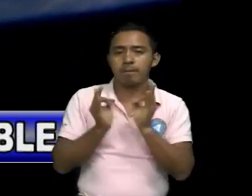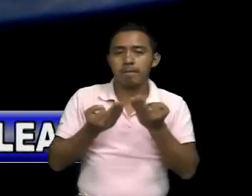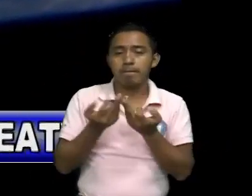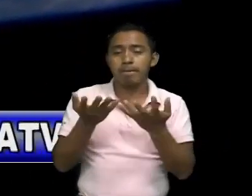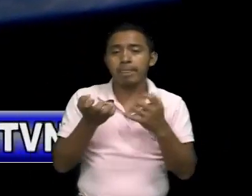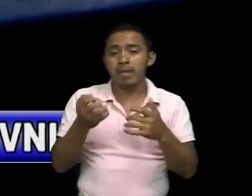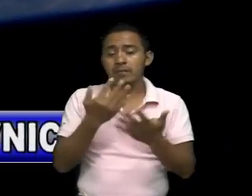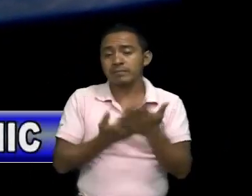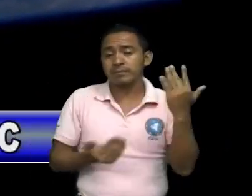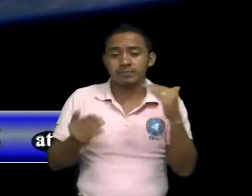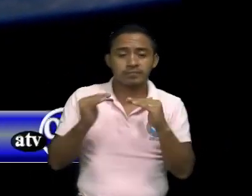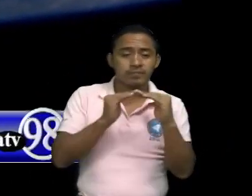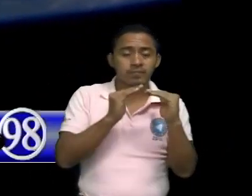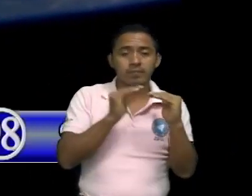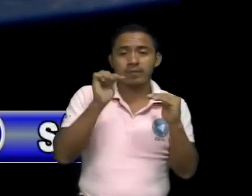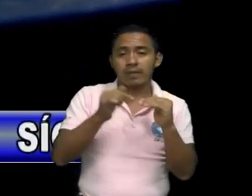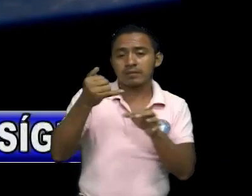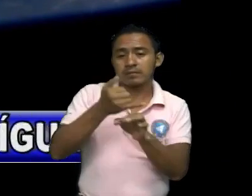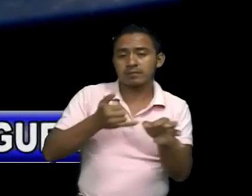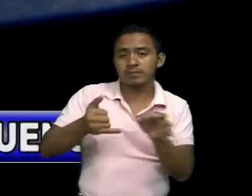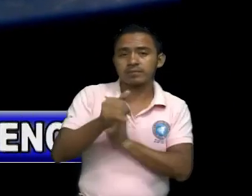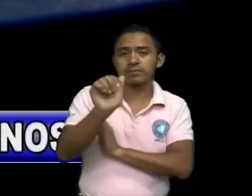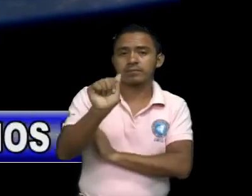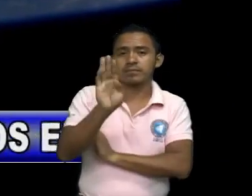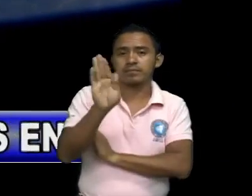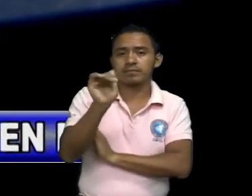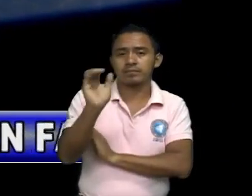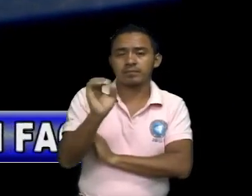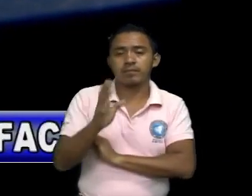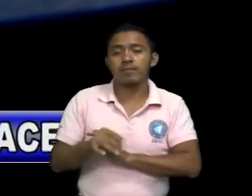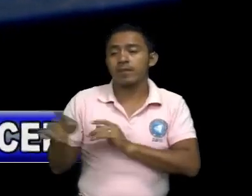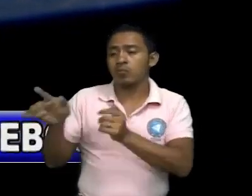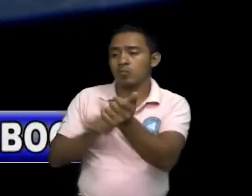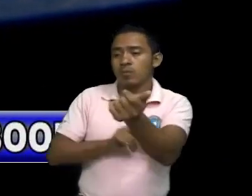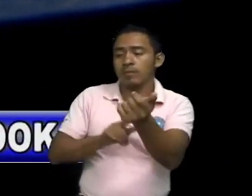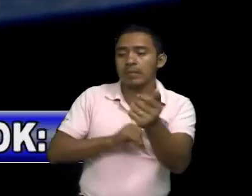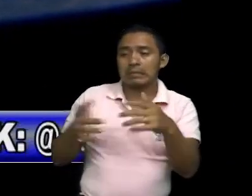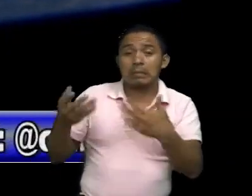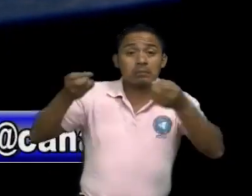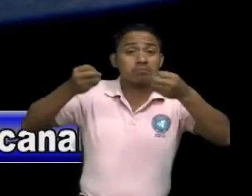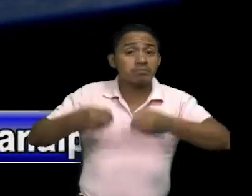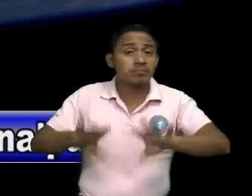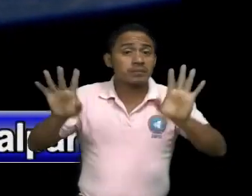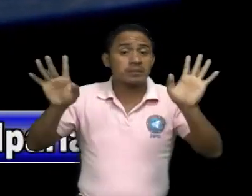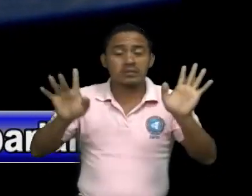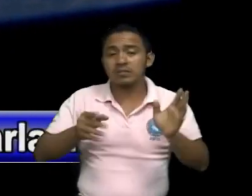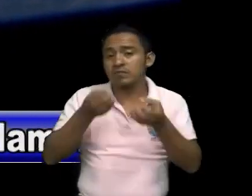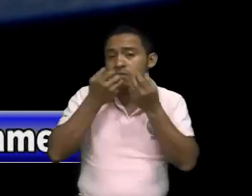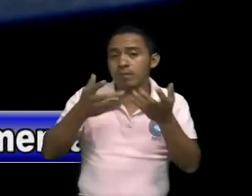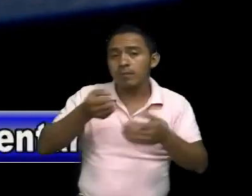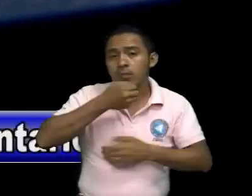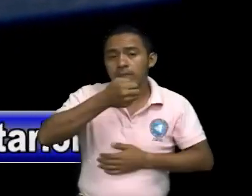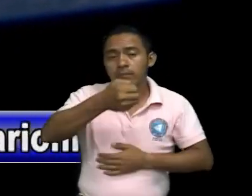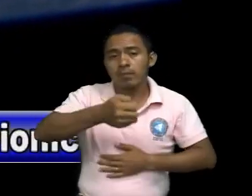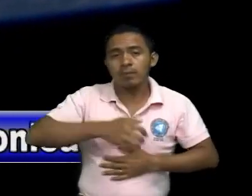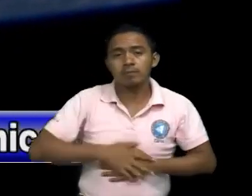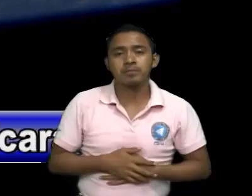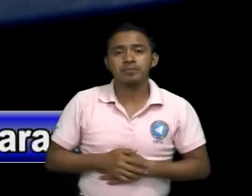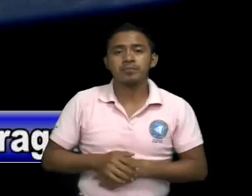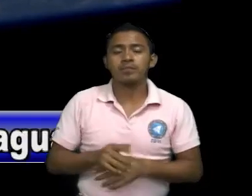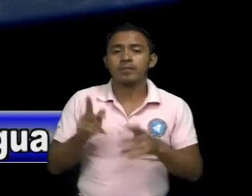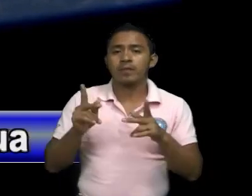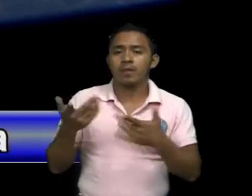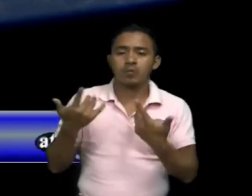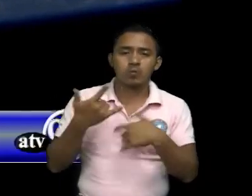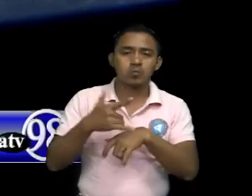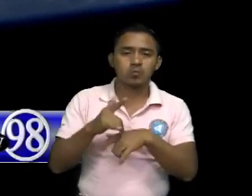intentaban abandonar su hogar en las Islas Ábaco, mientras su hermana está desaparecida, informan medios locales. Las operaciones